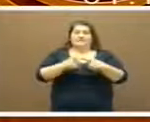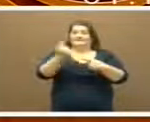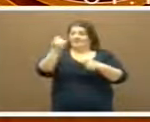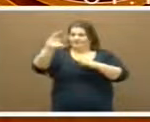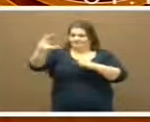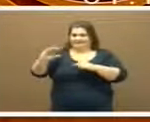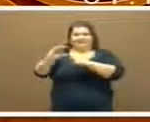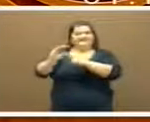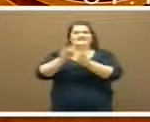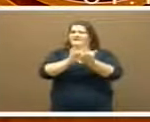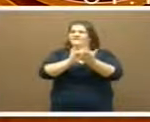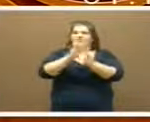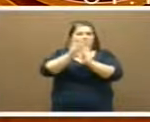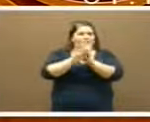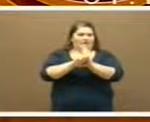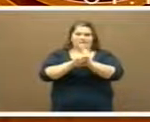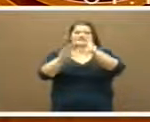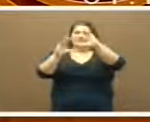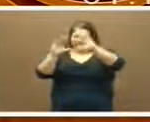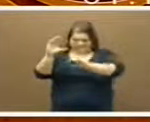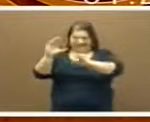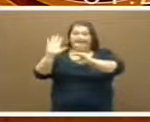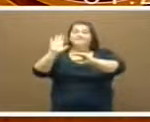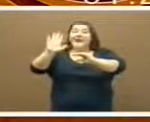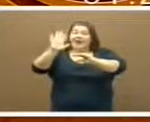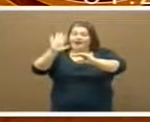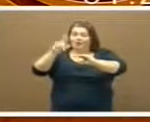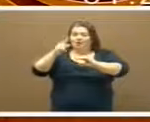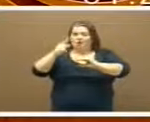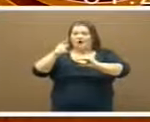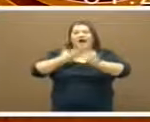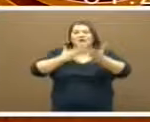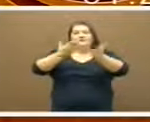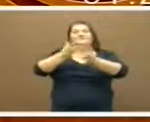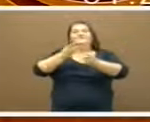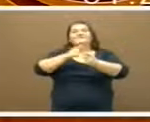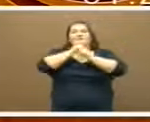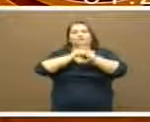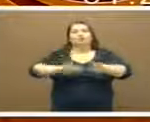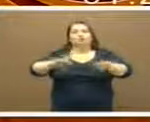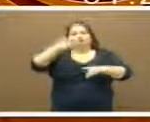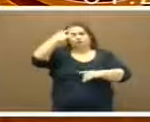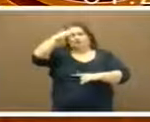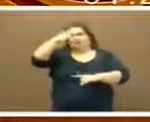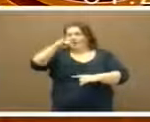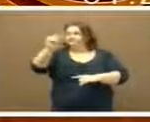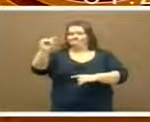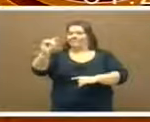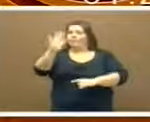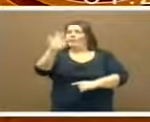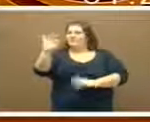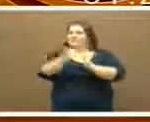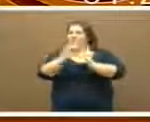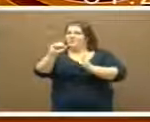sería dentro del mismo servicio y el programa, pero dentro de la denominación ayudas a la difusión de la cultura taurina,